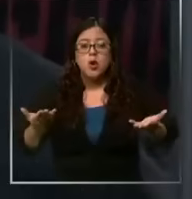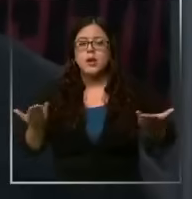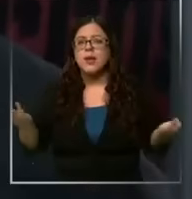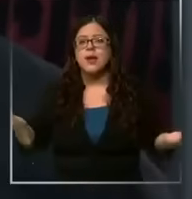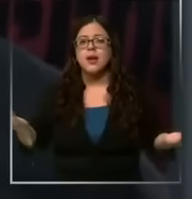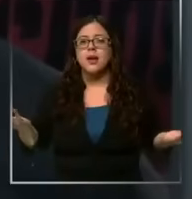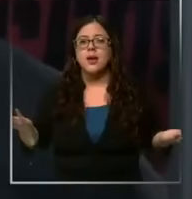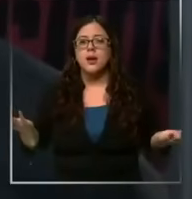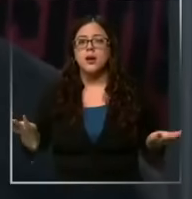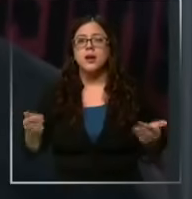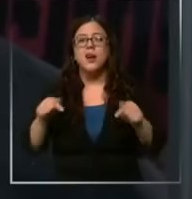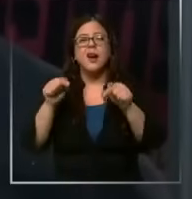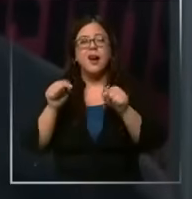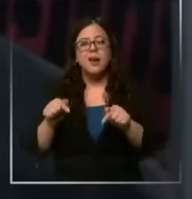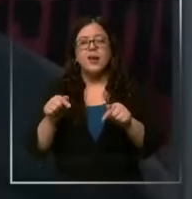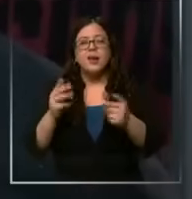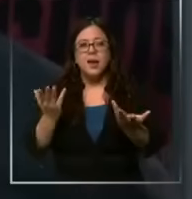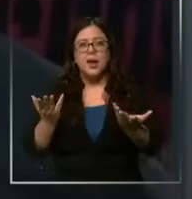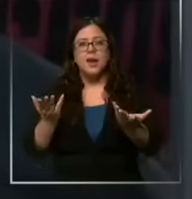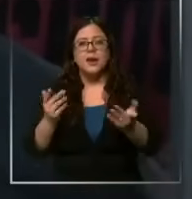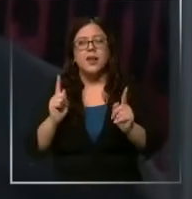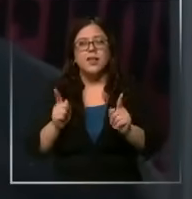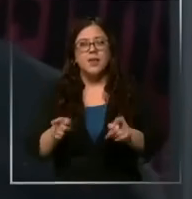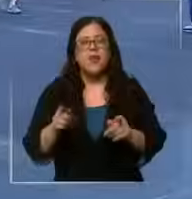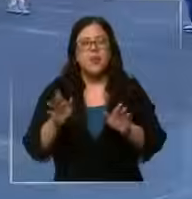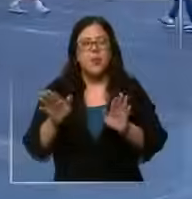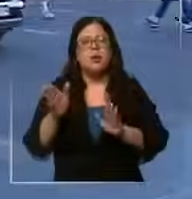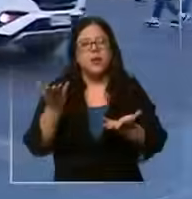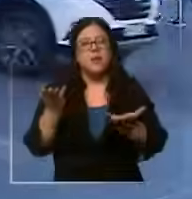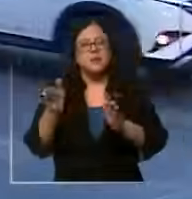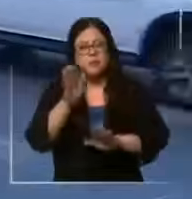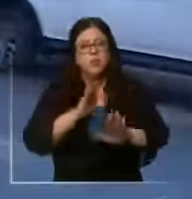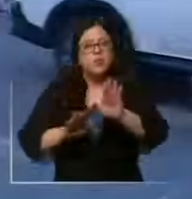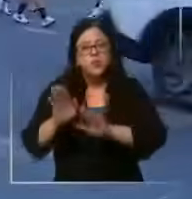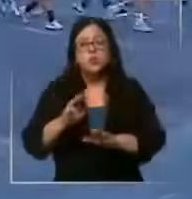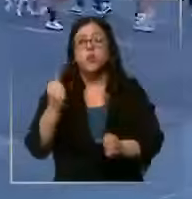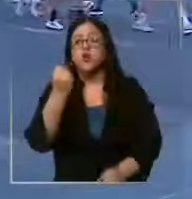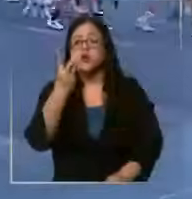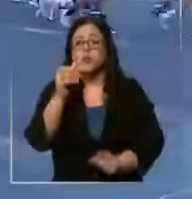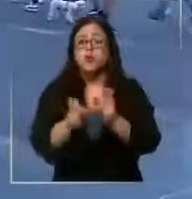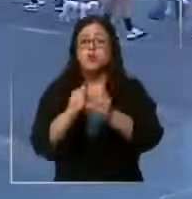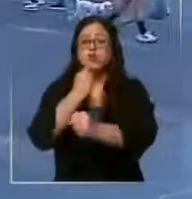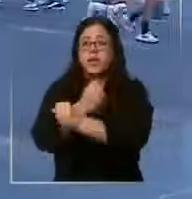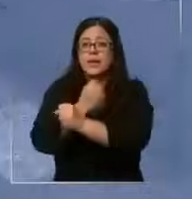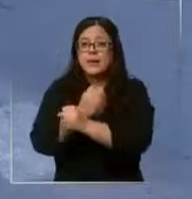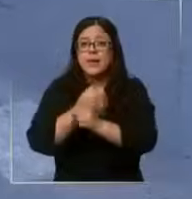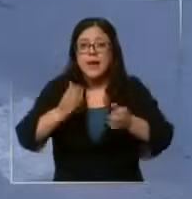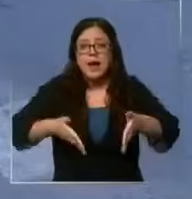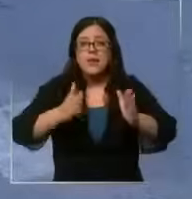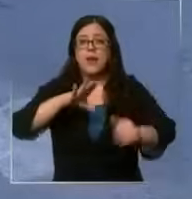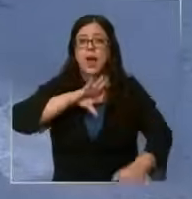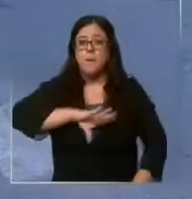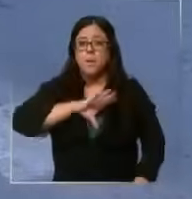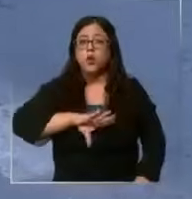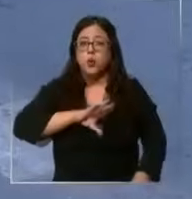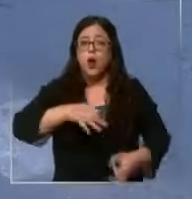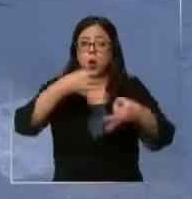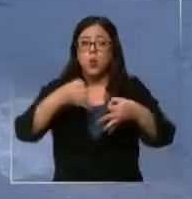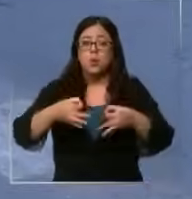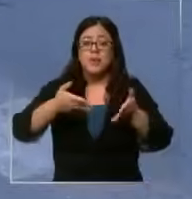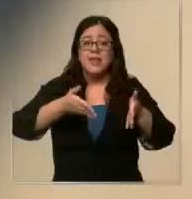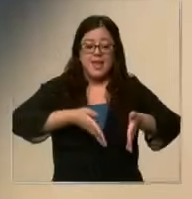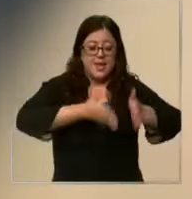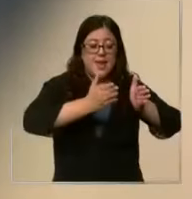ese hay que ser un poquito más duro con ello. Según estadísticas de carabineros, en la avenida Portugal desde la Alameda